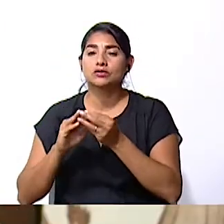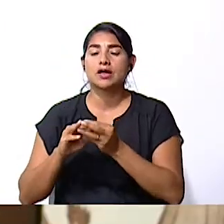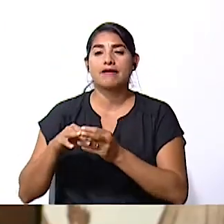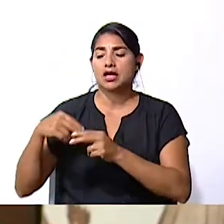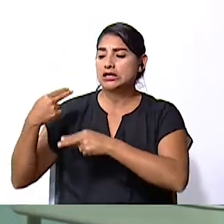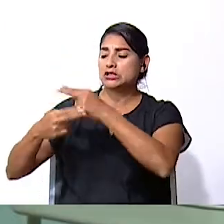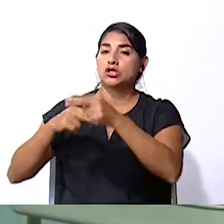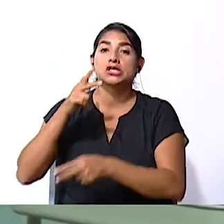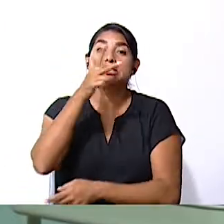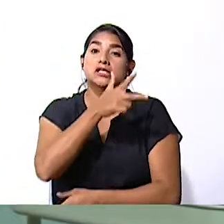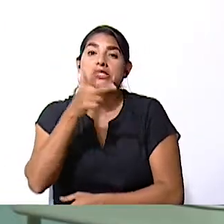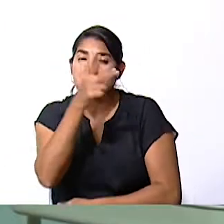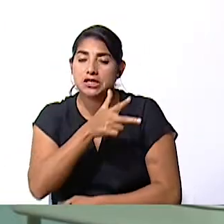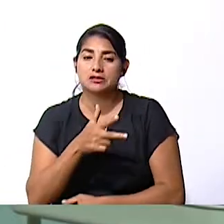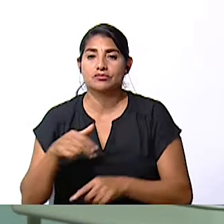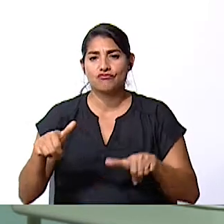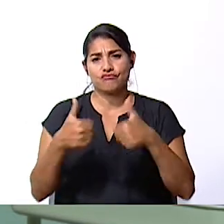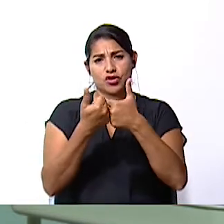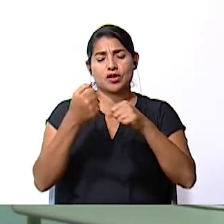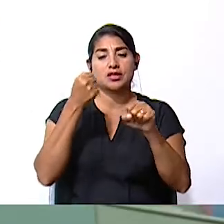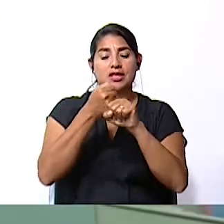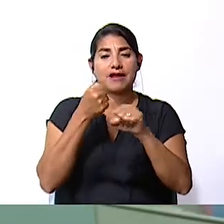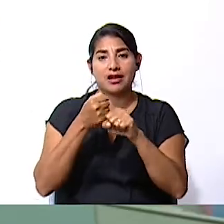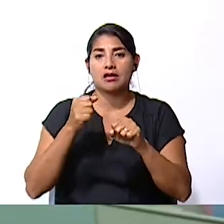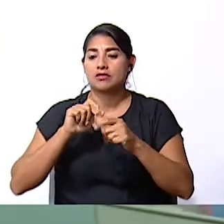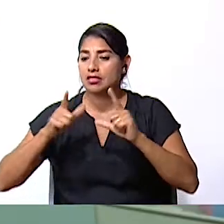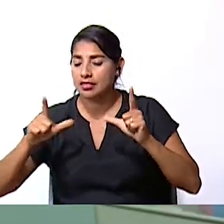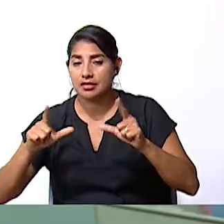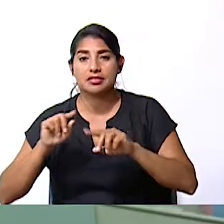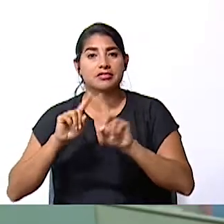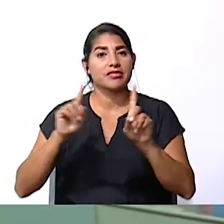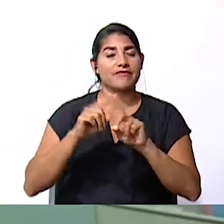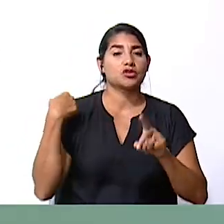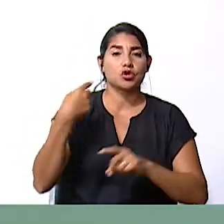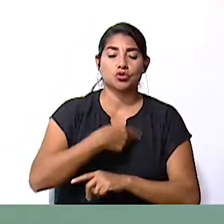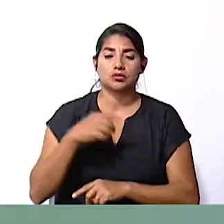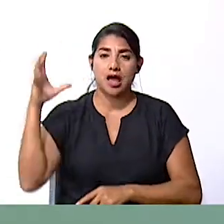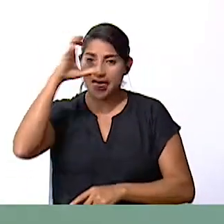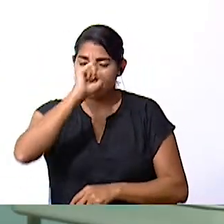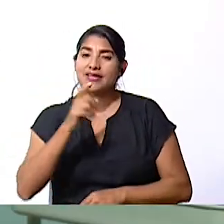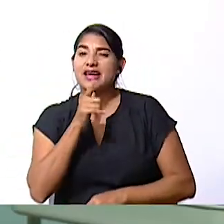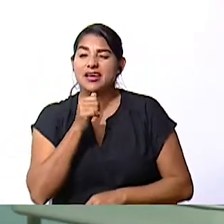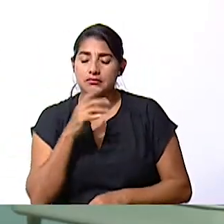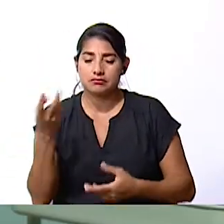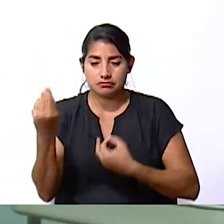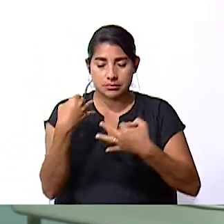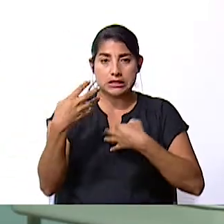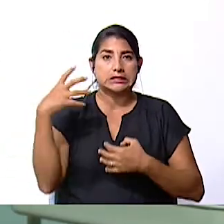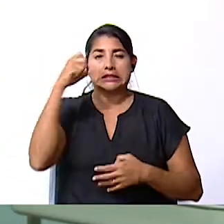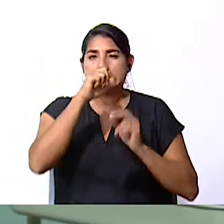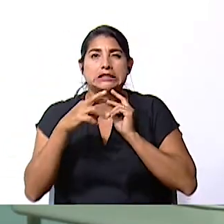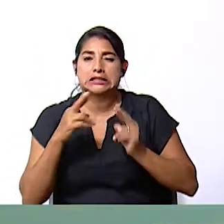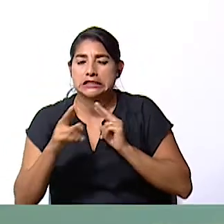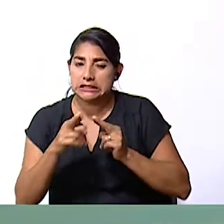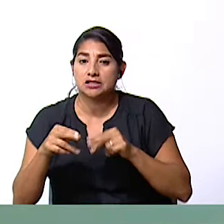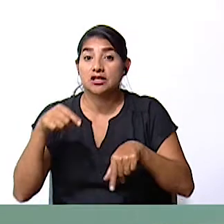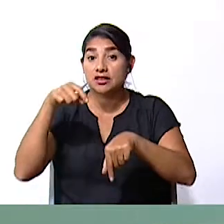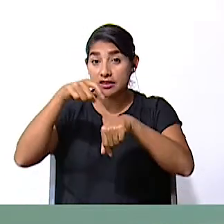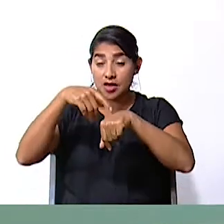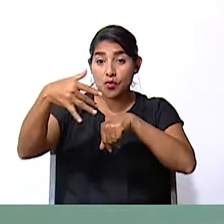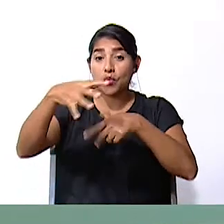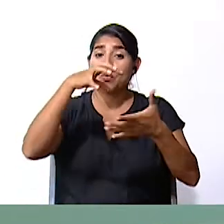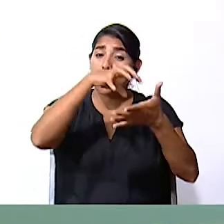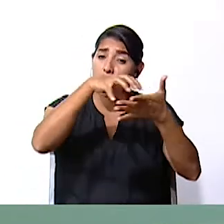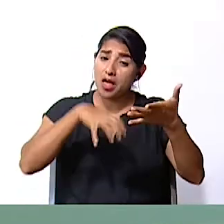leyendas, chistes, nos retaran con trabalenguas o nos hicieran una adivinanza. Con el tiempo, muchos tipos de textos se han perdido